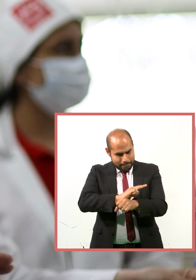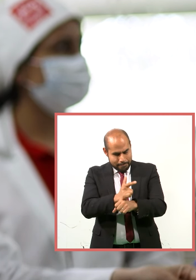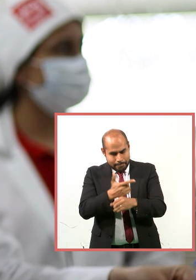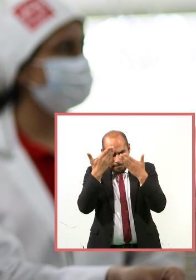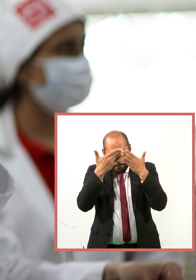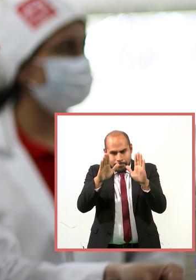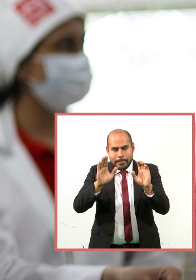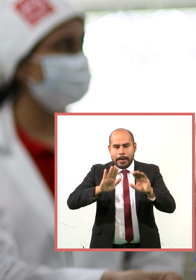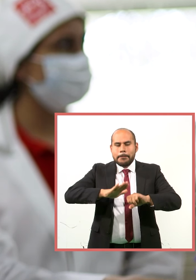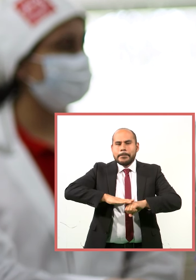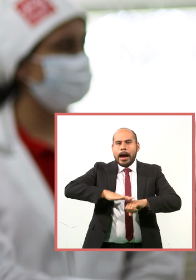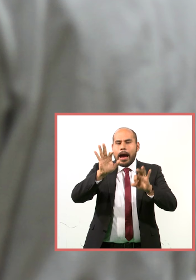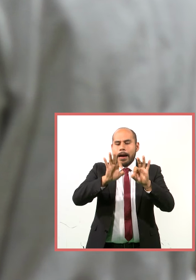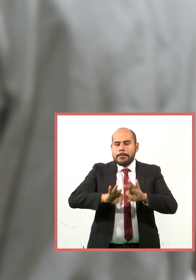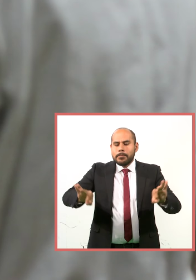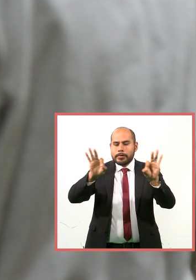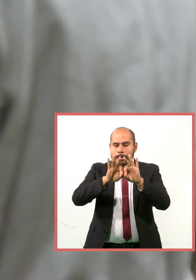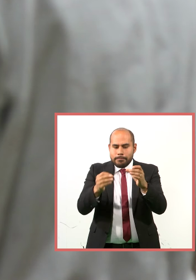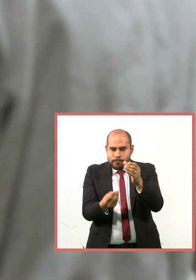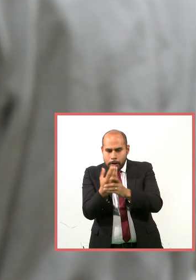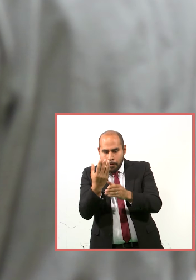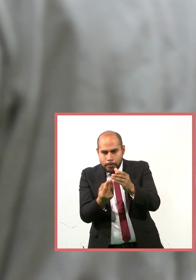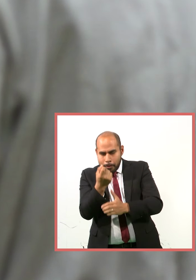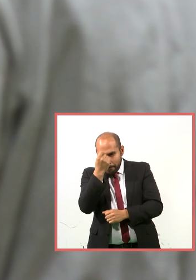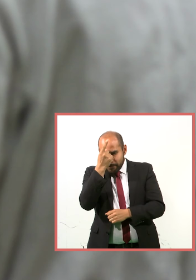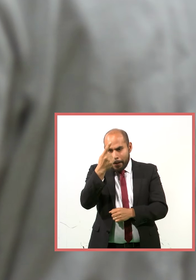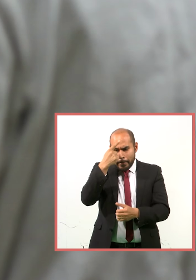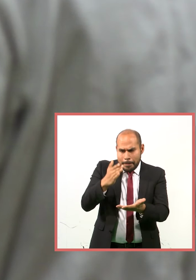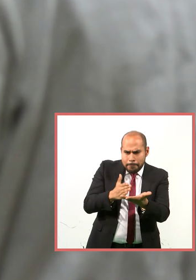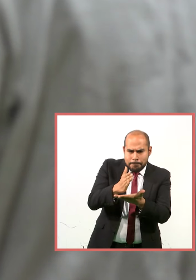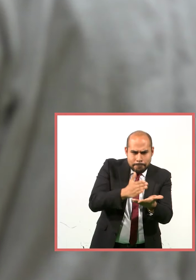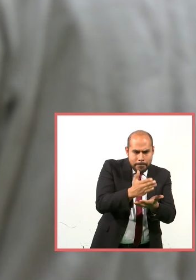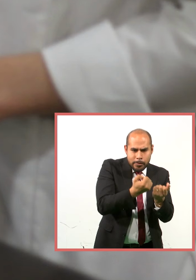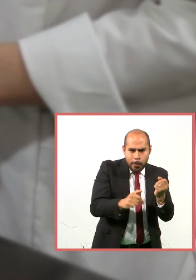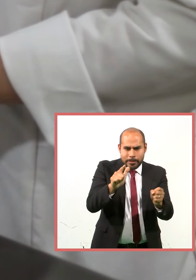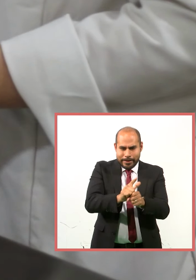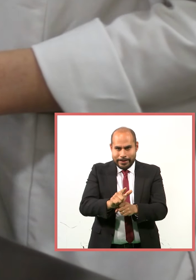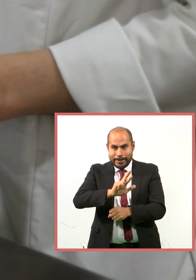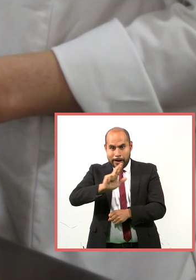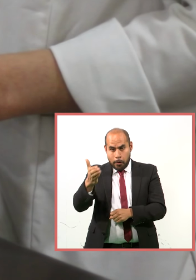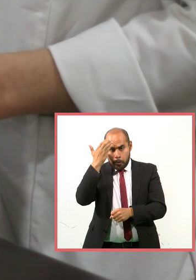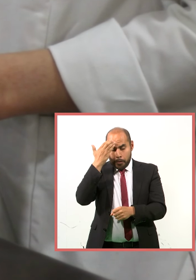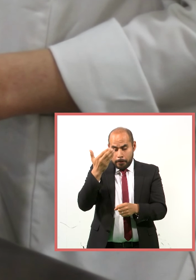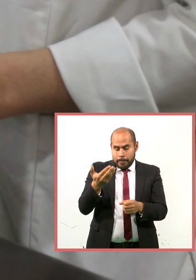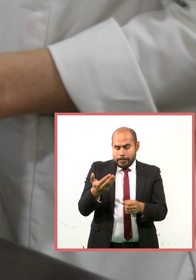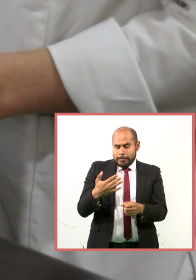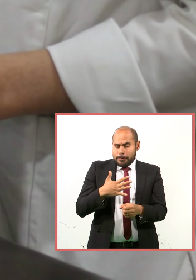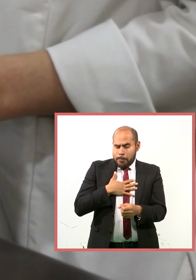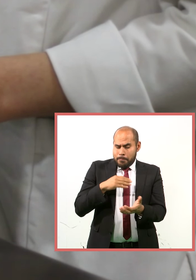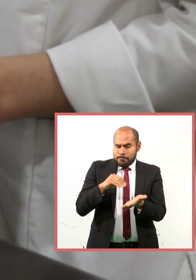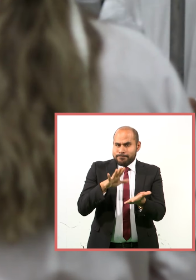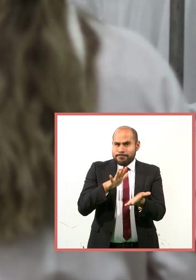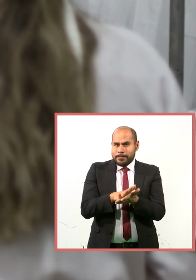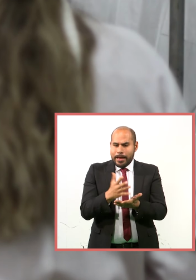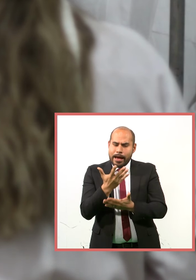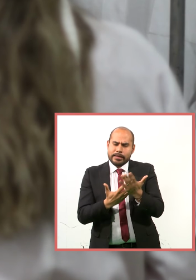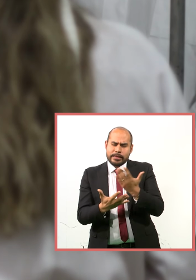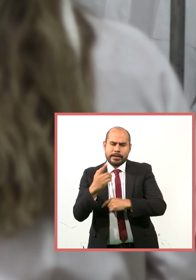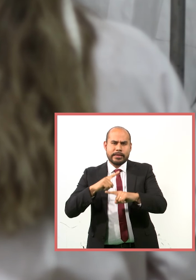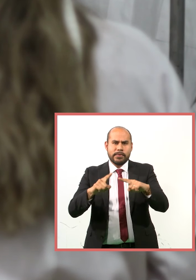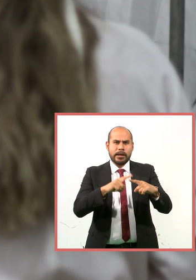la gran importancia de la innovación para la incidencia social. Y este reconocimiento lo he podido plasmar a través